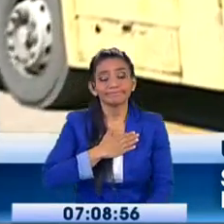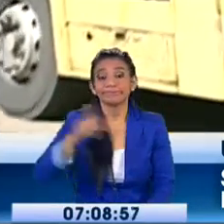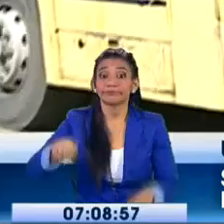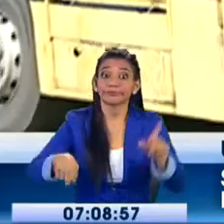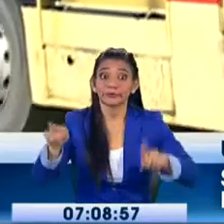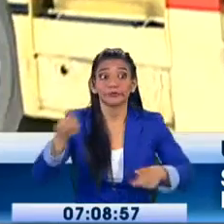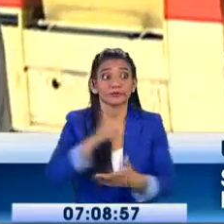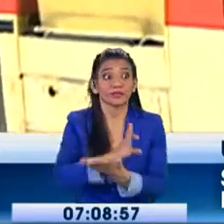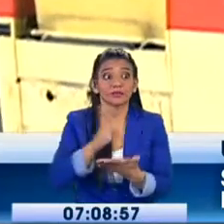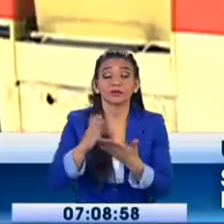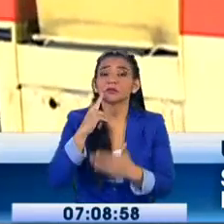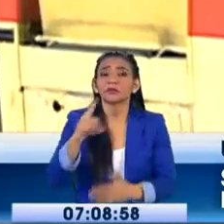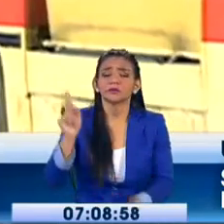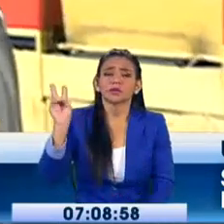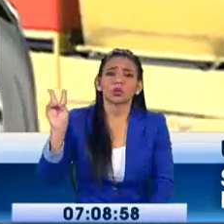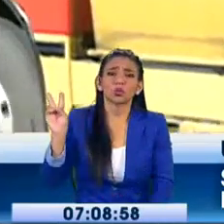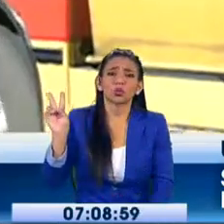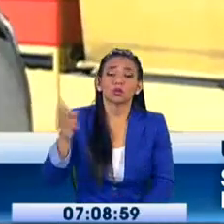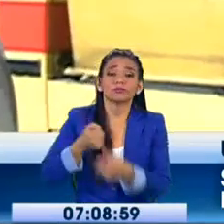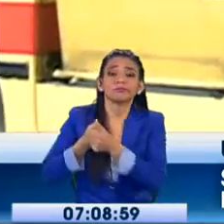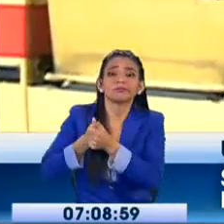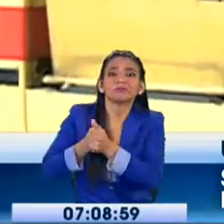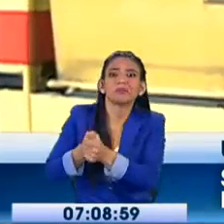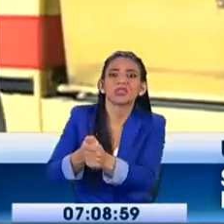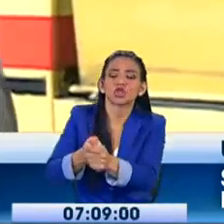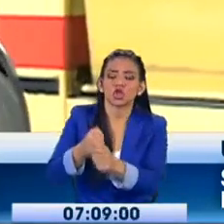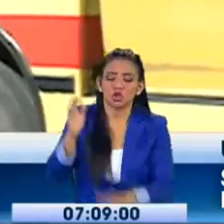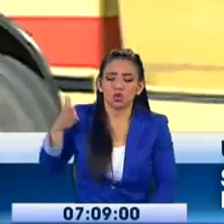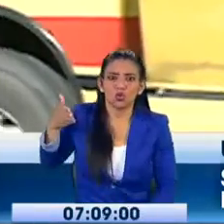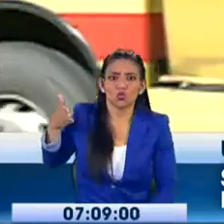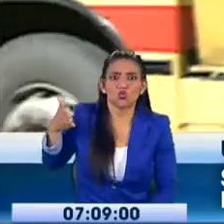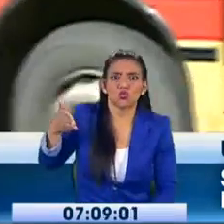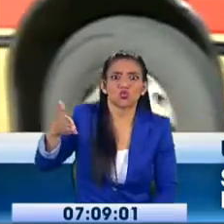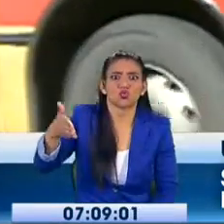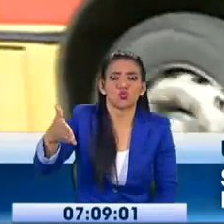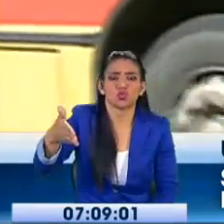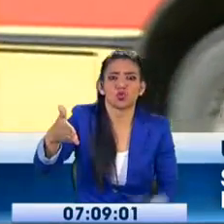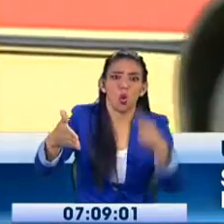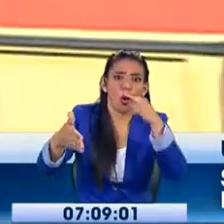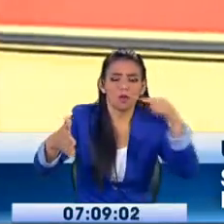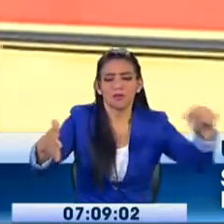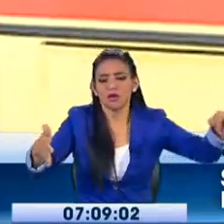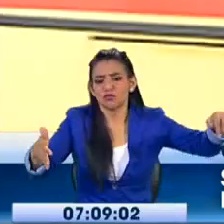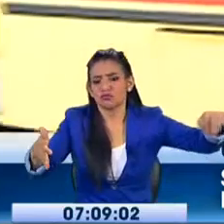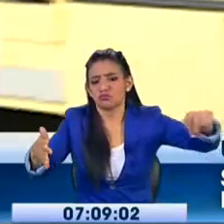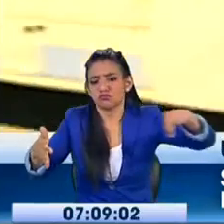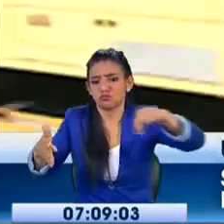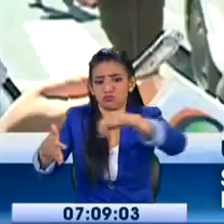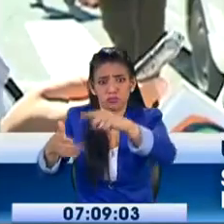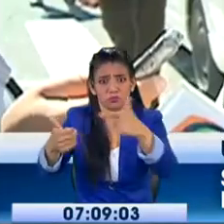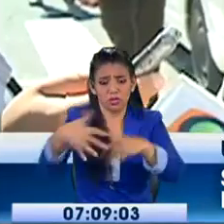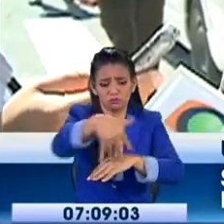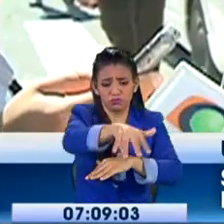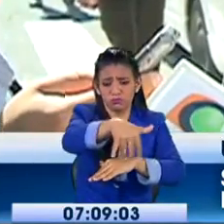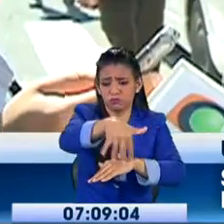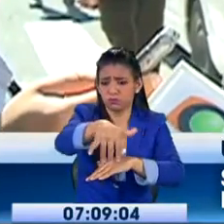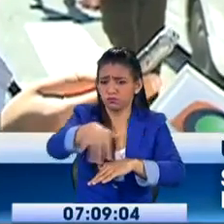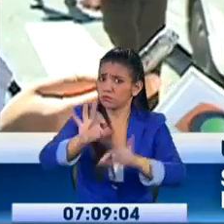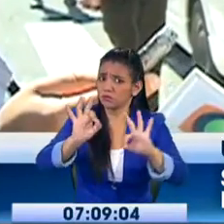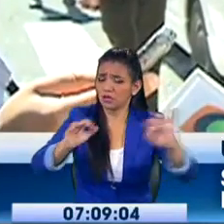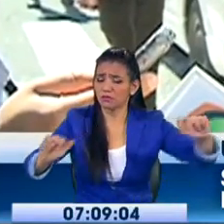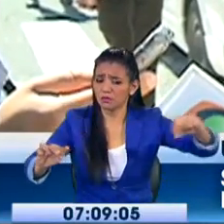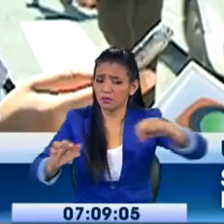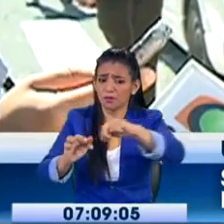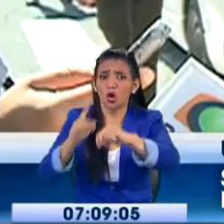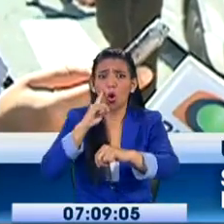el articulado se movilizaba en sentido sur-norte y la víctima cruzaba la calzada por la zona peatonal. No, solo supieron manifestar